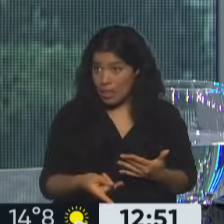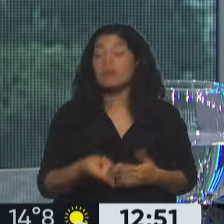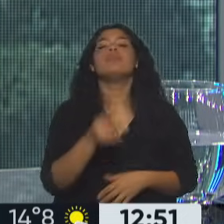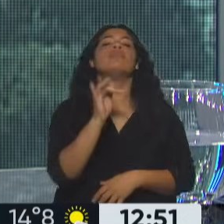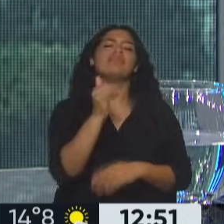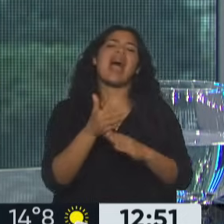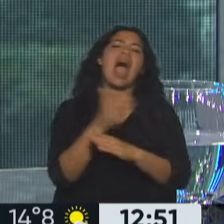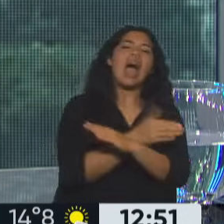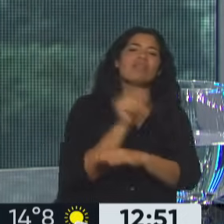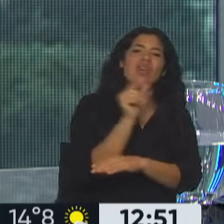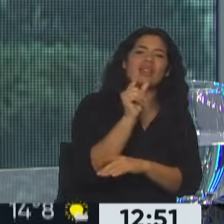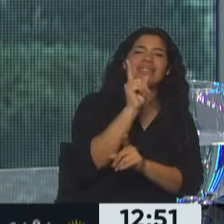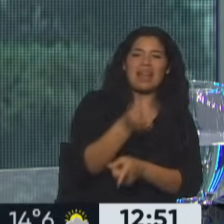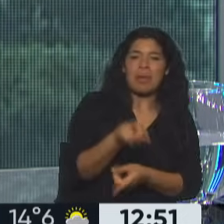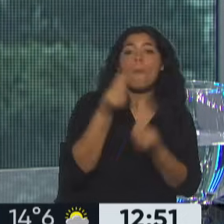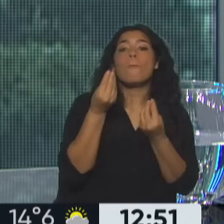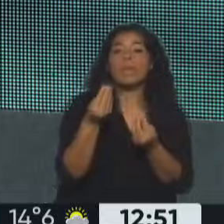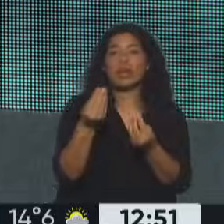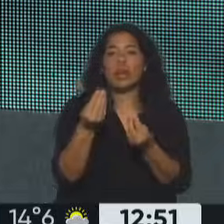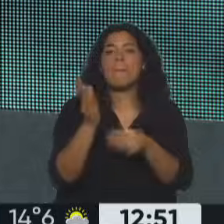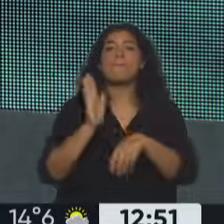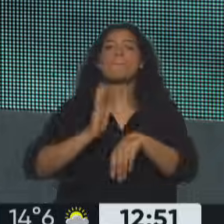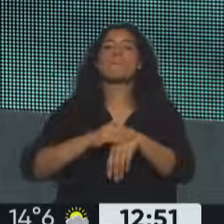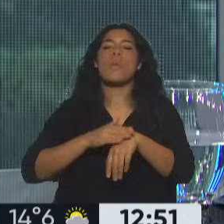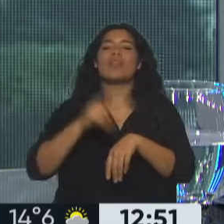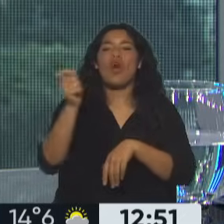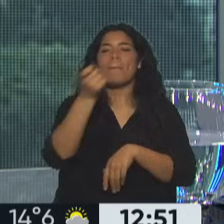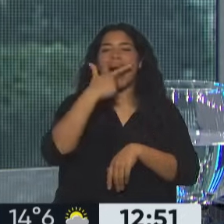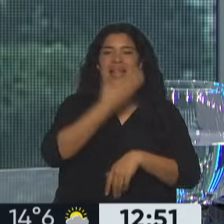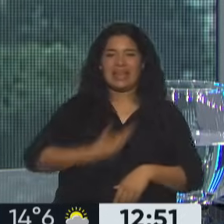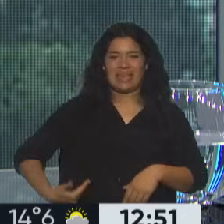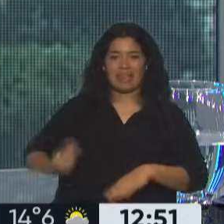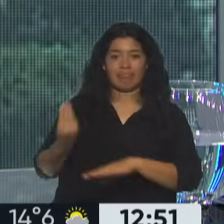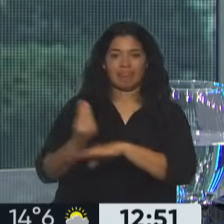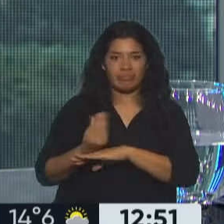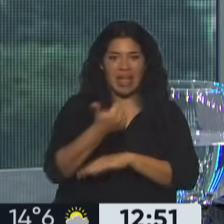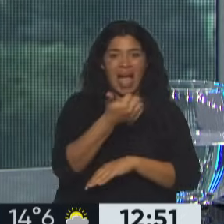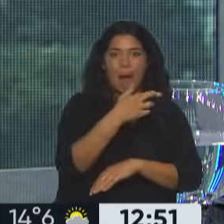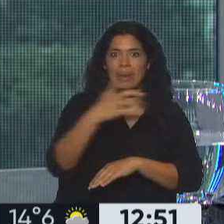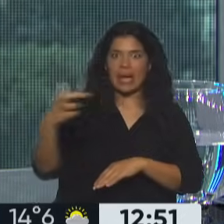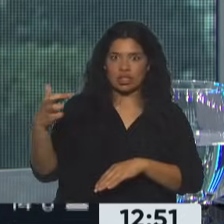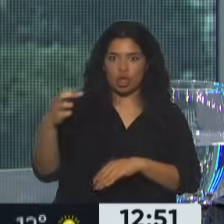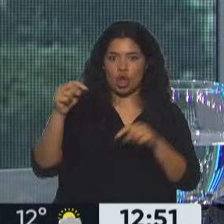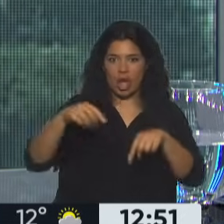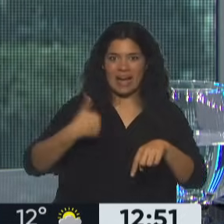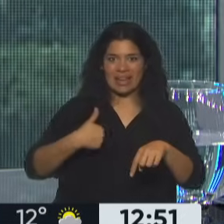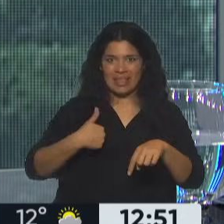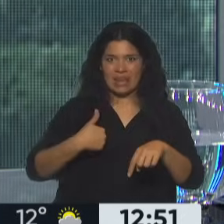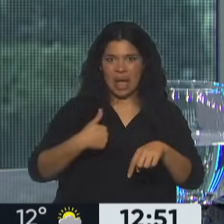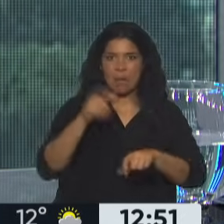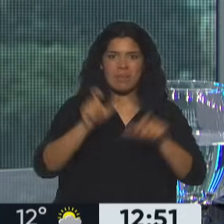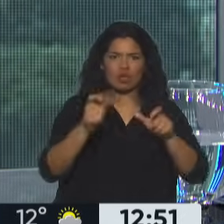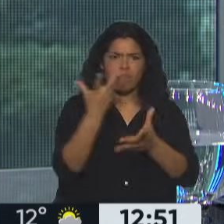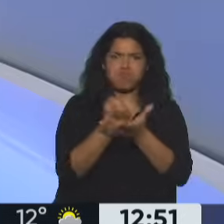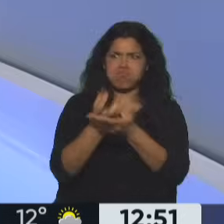en el gobierno de macri dejó entrar a las a las aplicaciones sin ningún tipo de restricción laboral sin ningún derecho